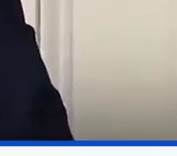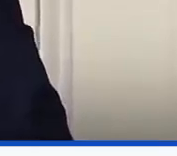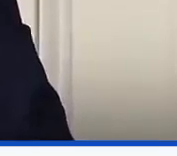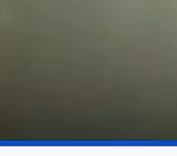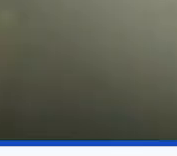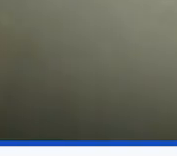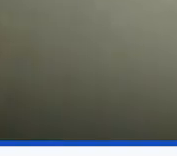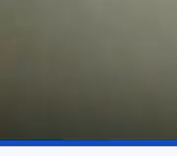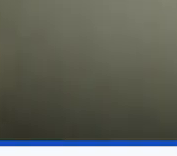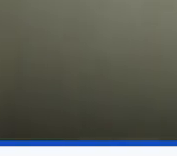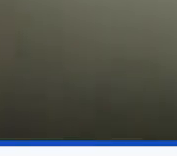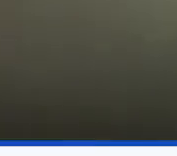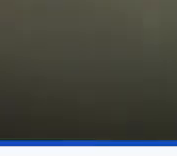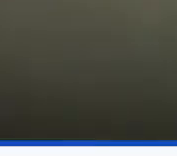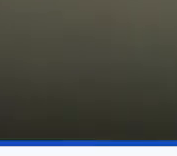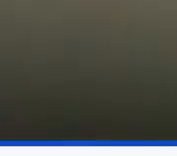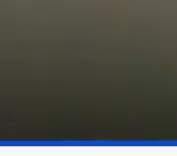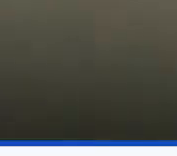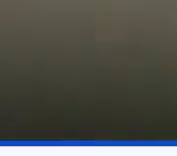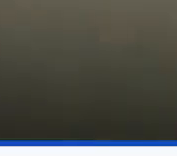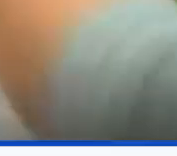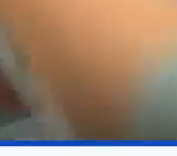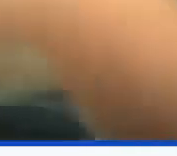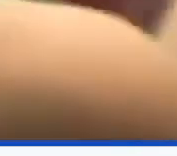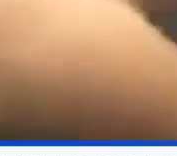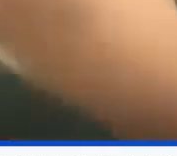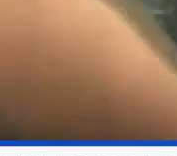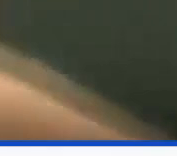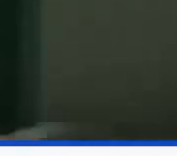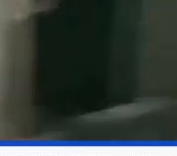casos. En el camino se sumó una inflación histórica.